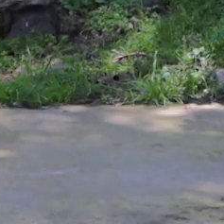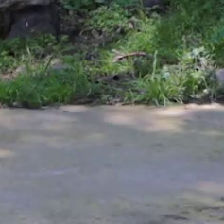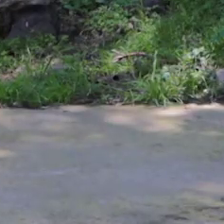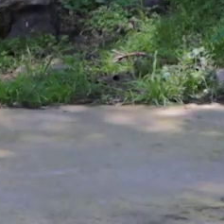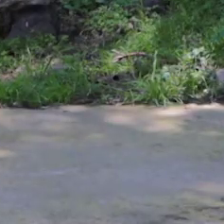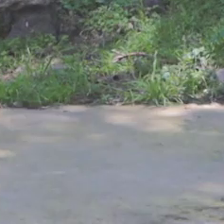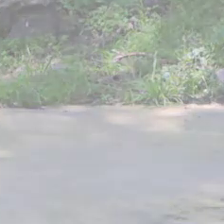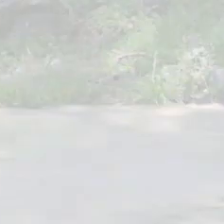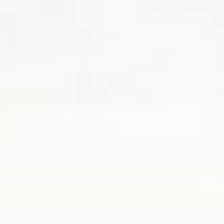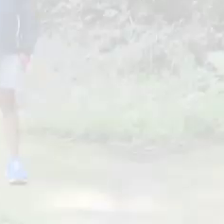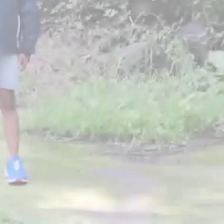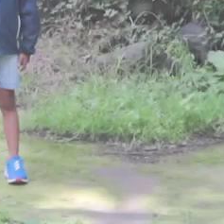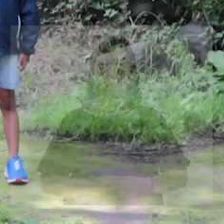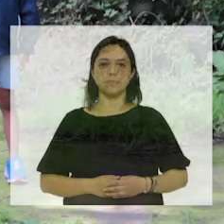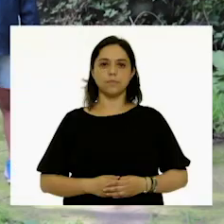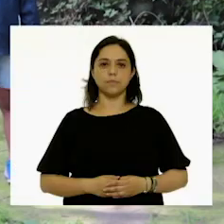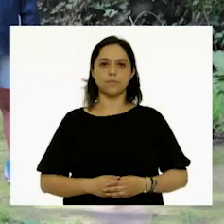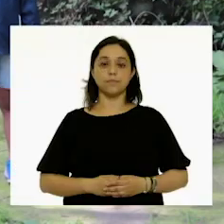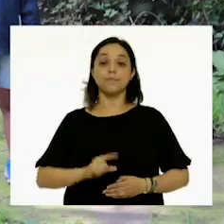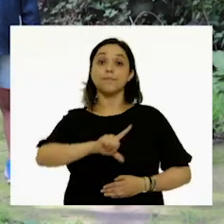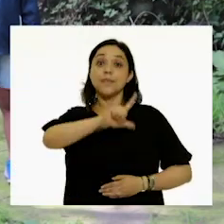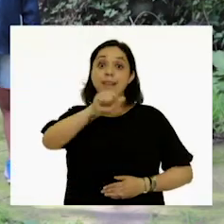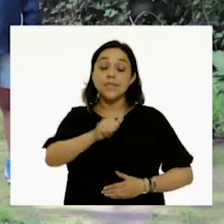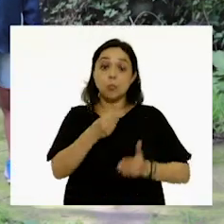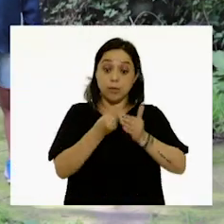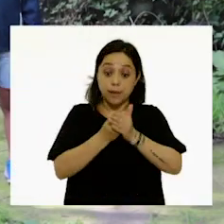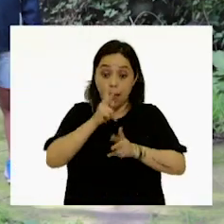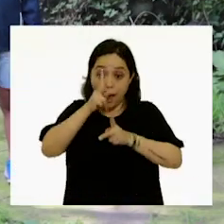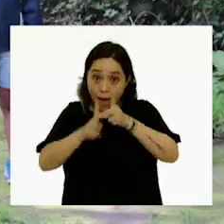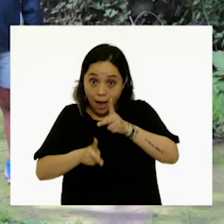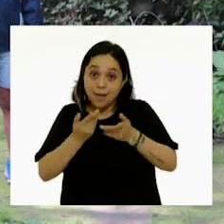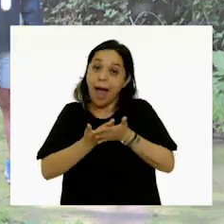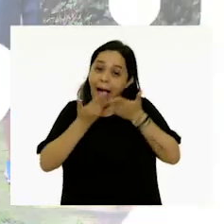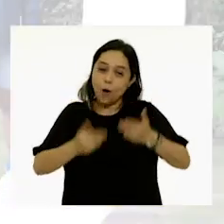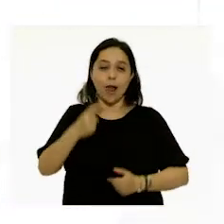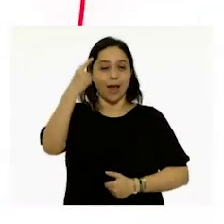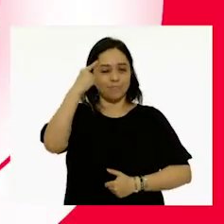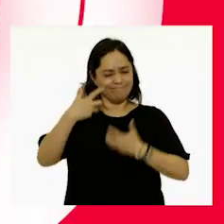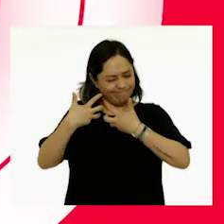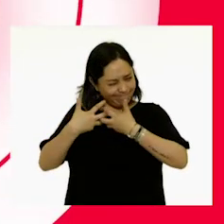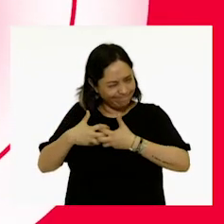respiramos profundo, bien. Y después de cada pausa, activa tu mente.